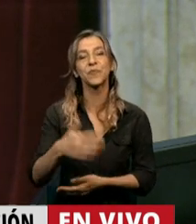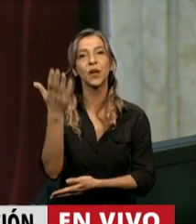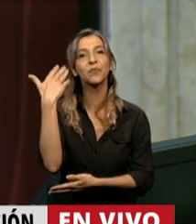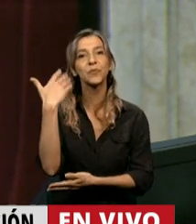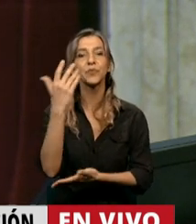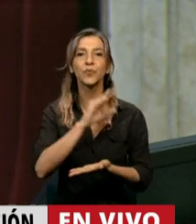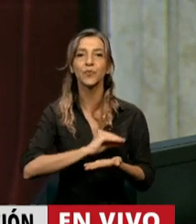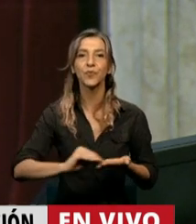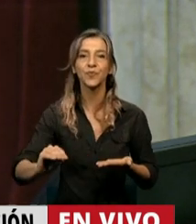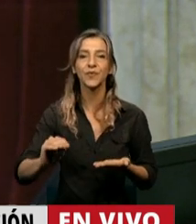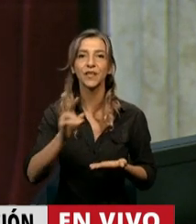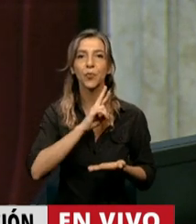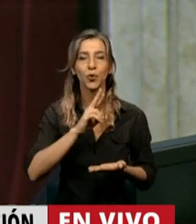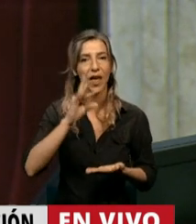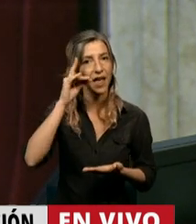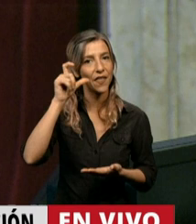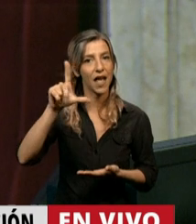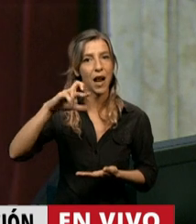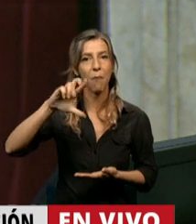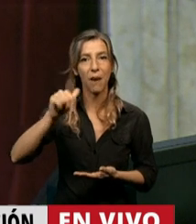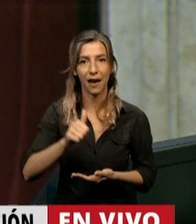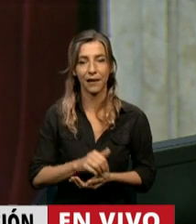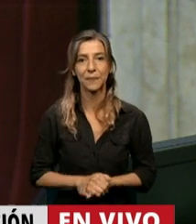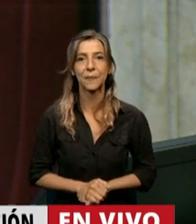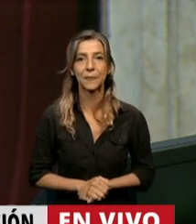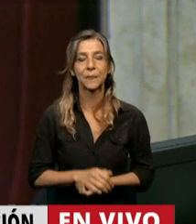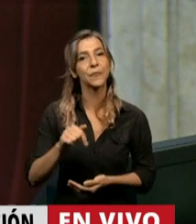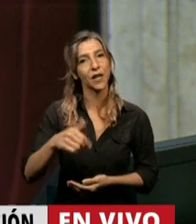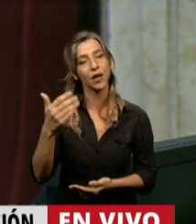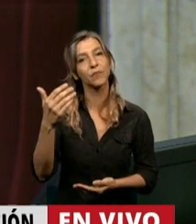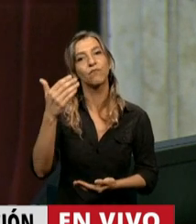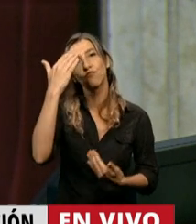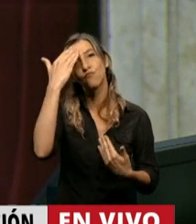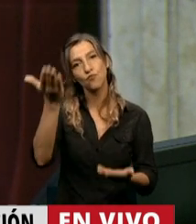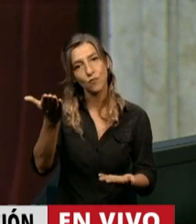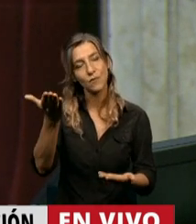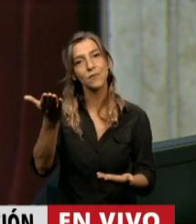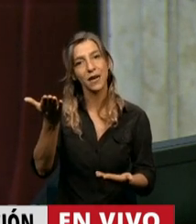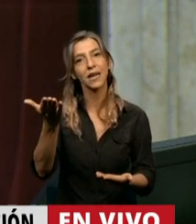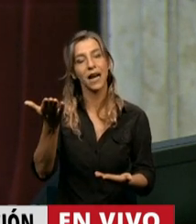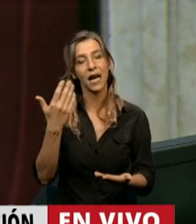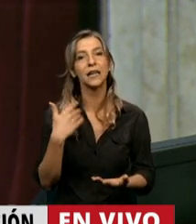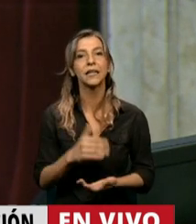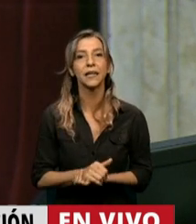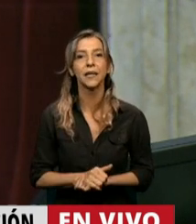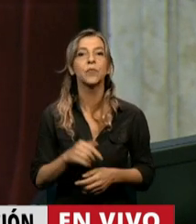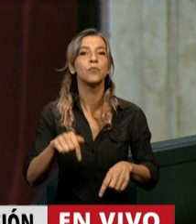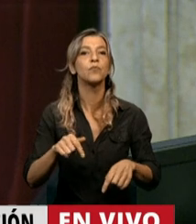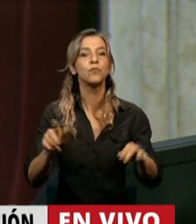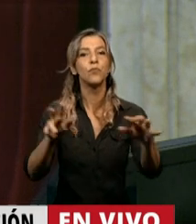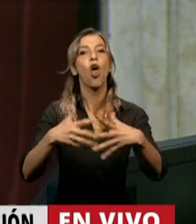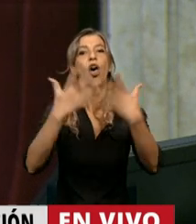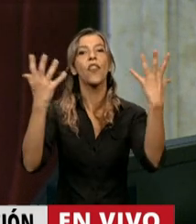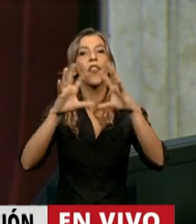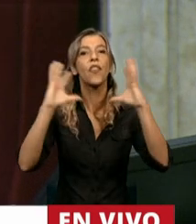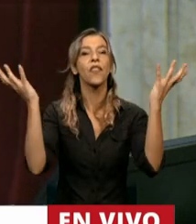diputada Romina del pla eh para realizar un homenaje con motivo del día internacional contra